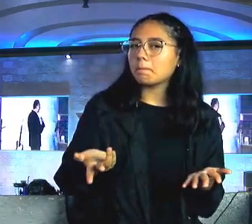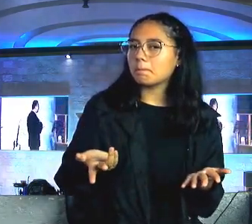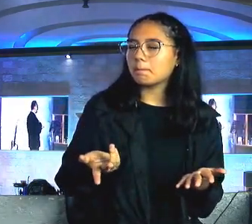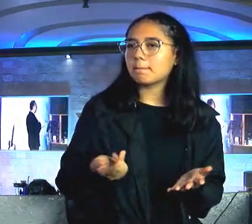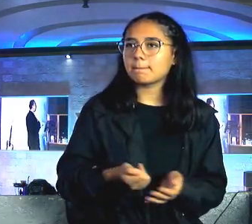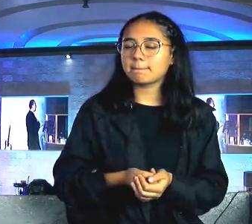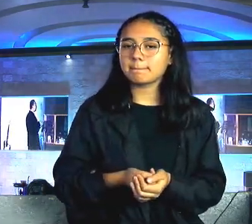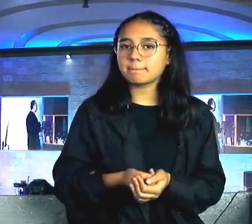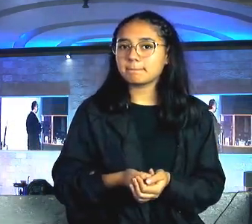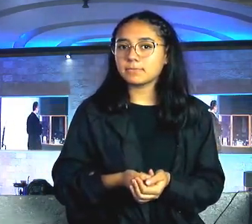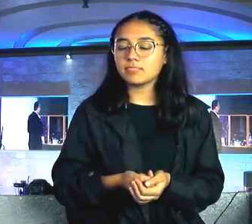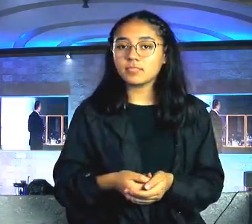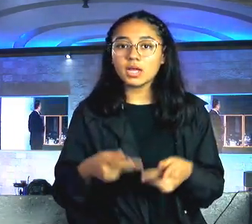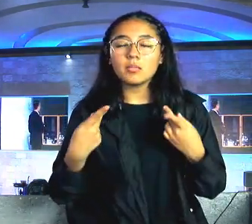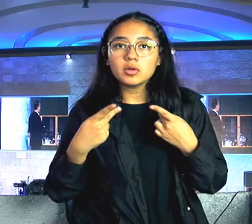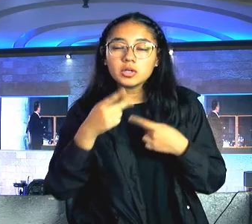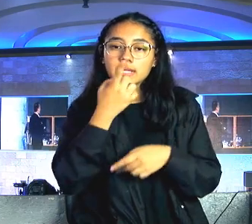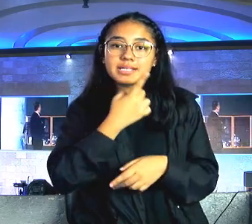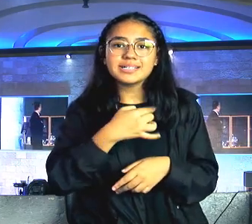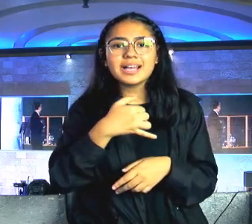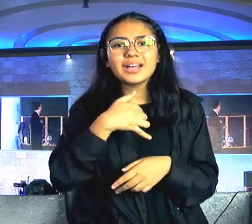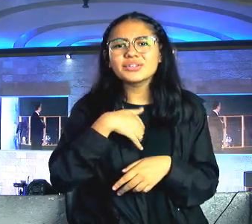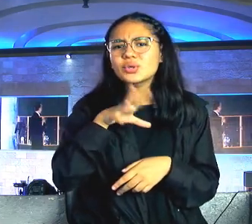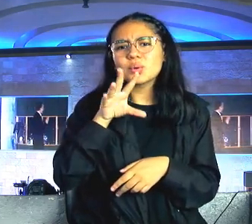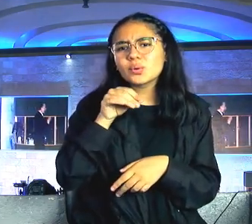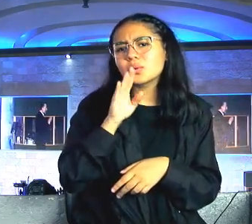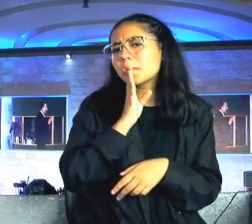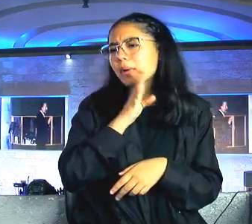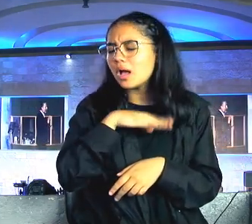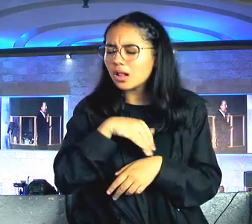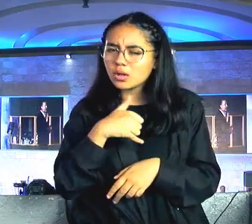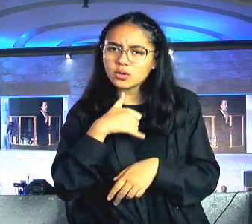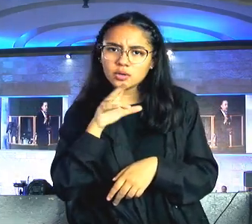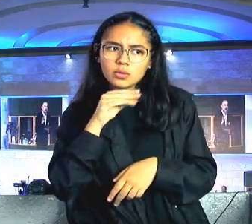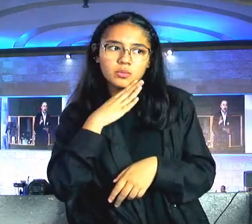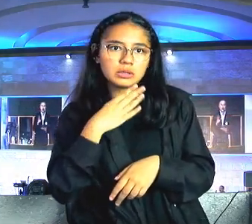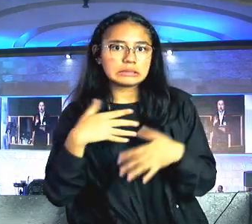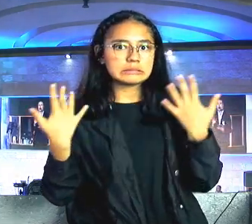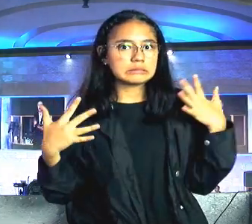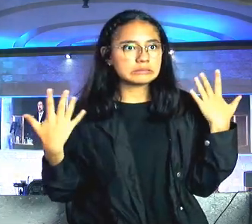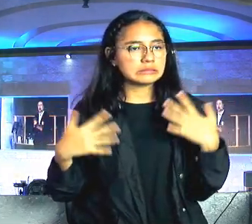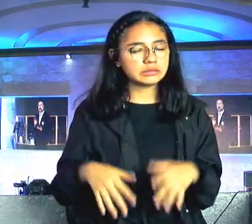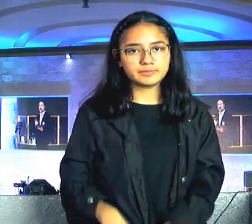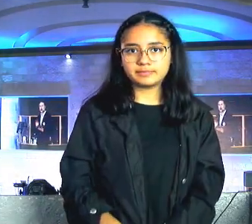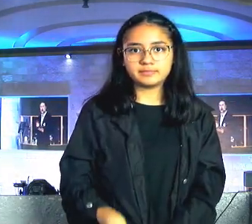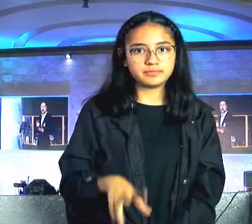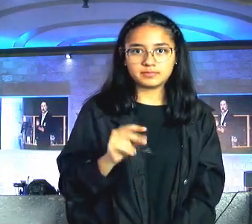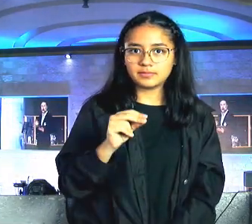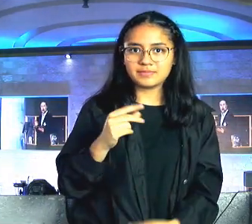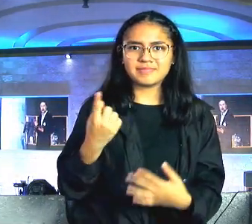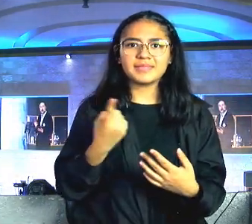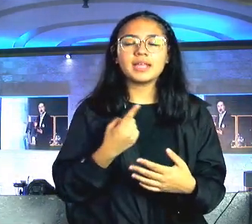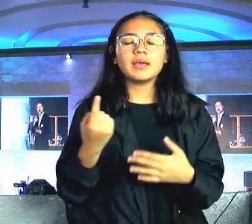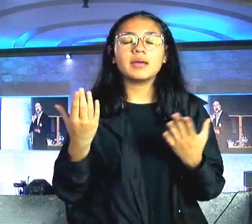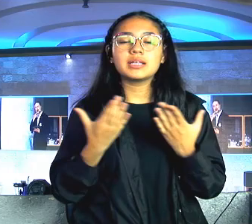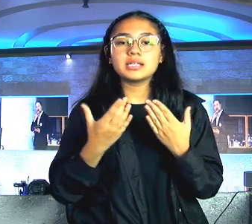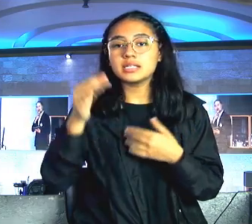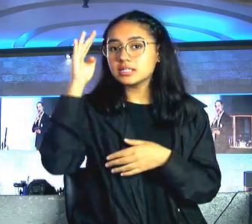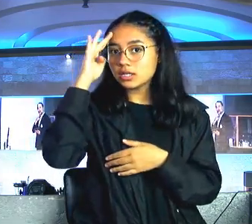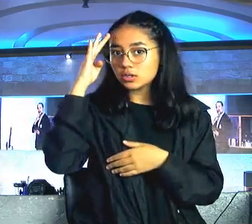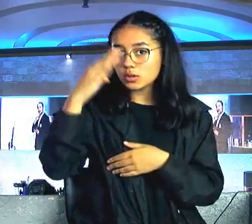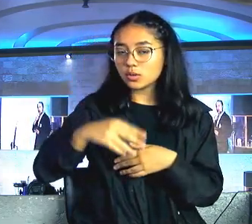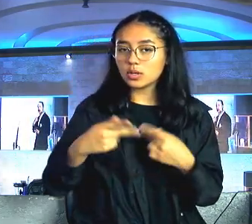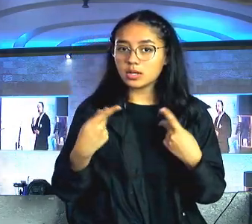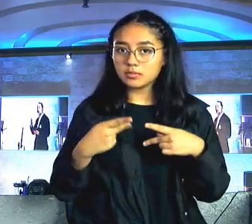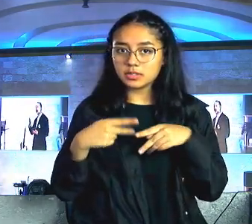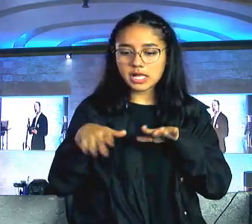Si alguien dice, hermano, pero yo no soy ni malo ni bueno, peor. ¿Por qué va a ser el Señor con los tibios?